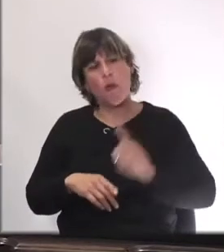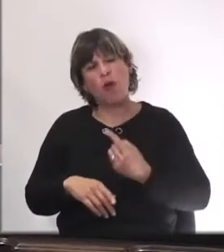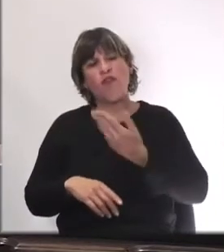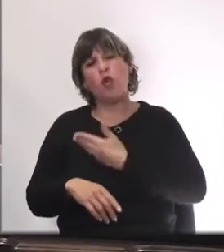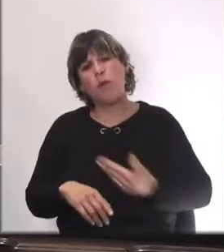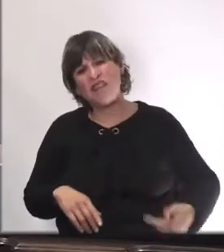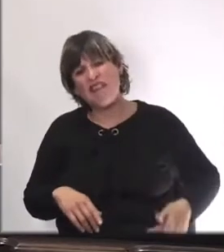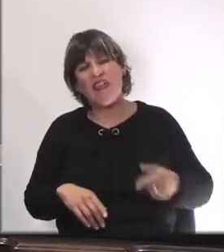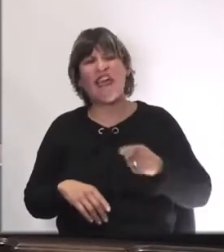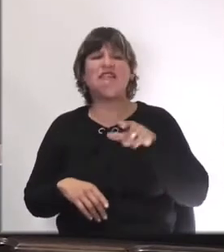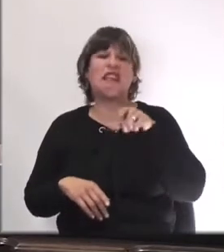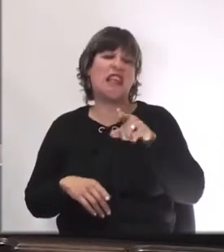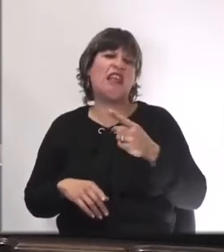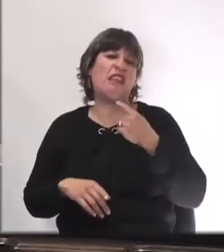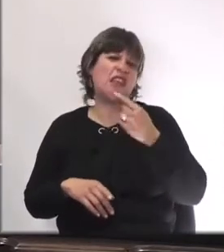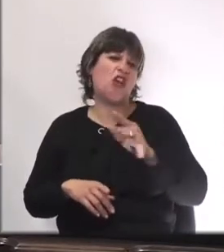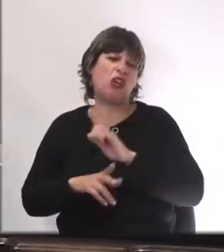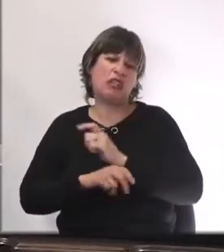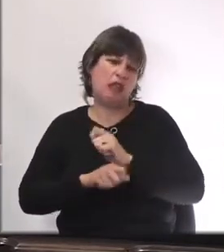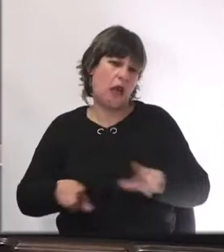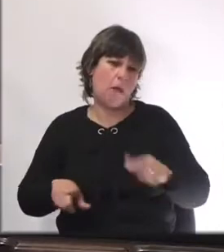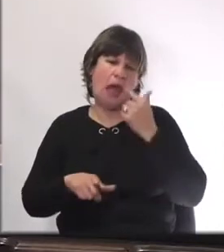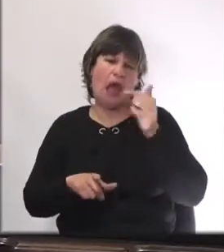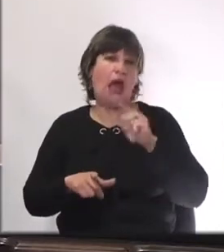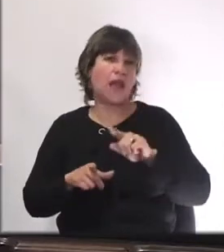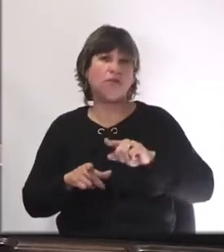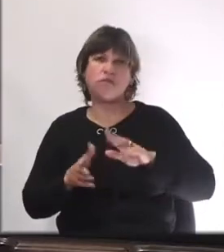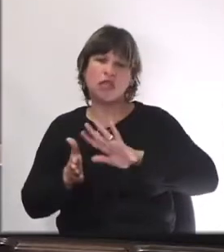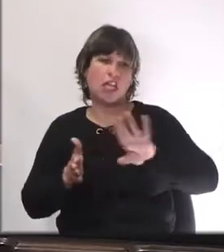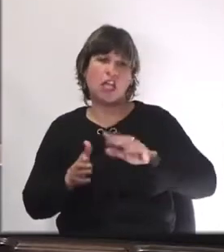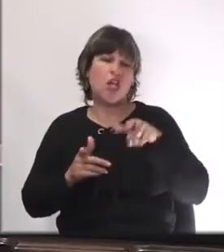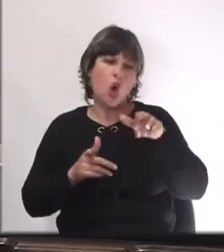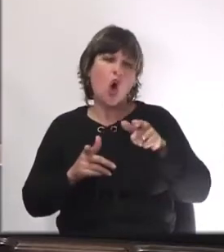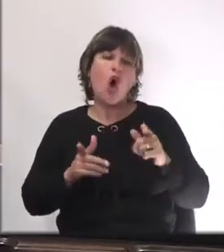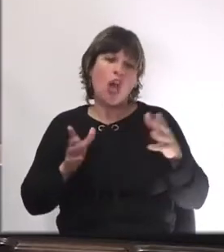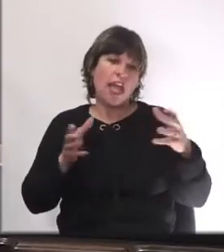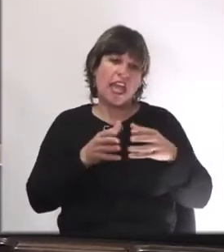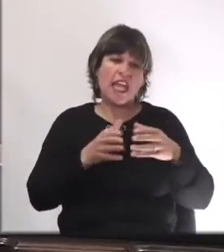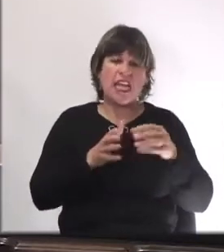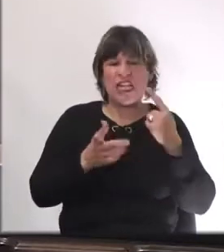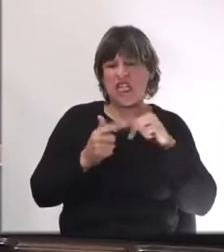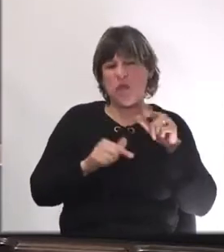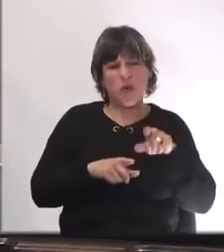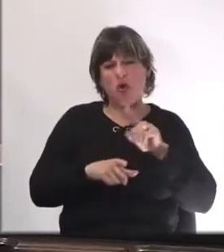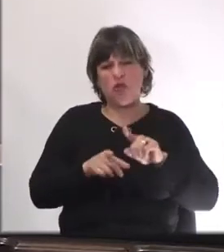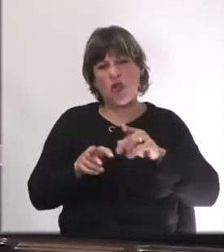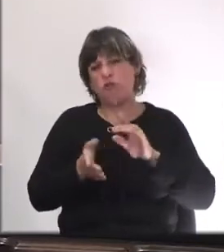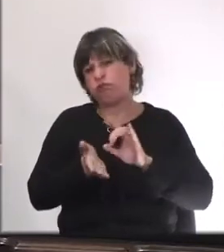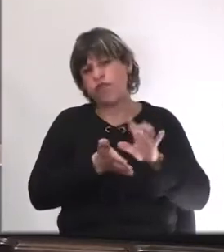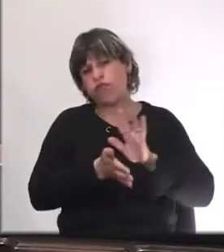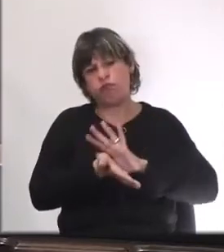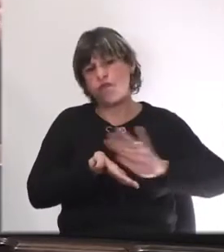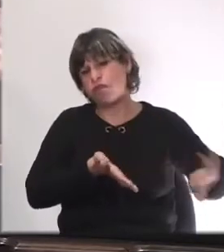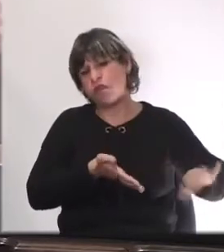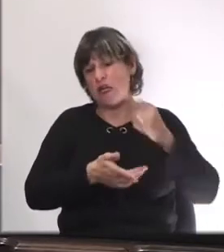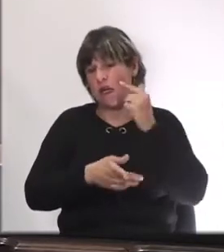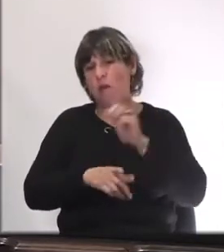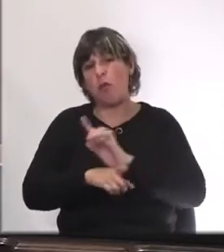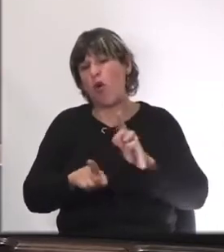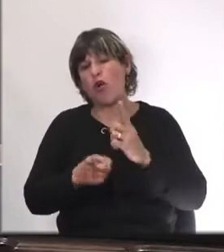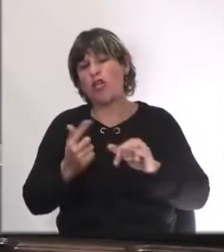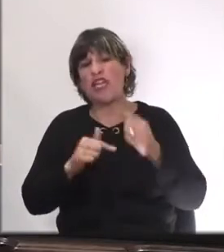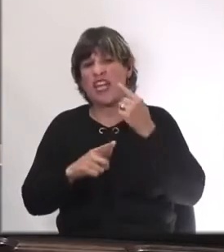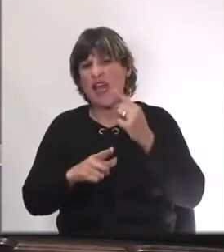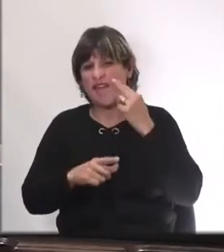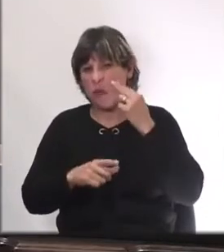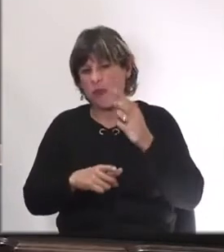que desvincular al equipo que se dedicaba a esos datos porque había problemas. Y nos mandaron un informe la semana